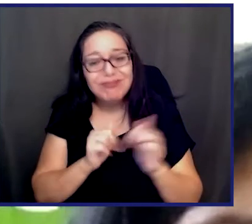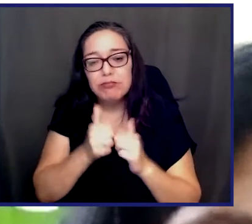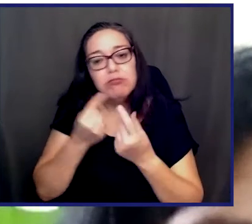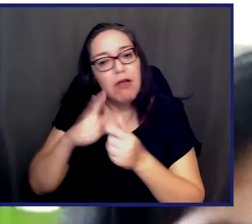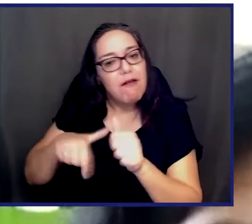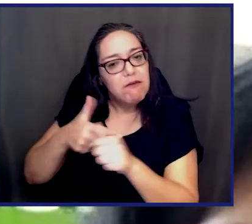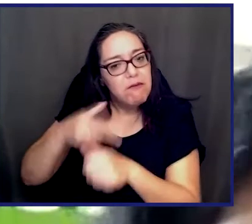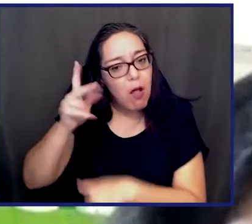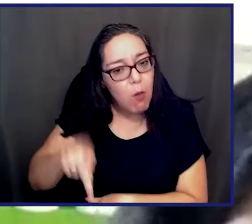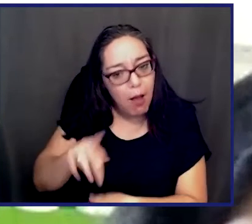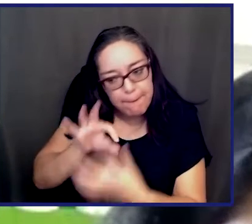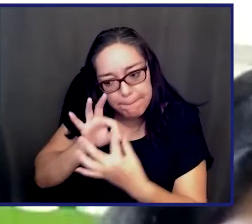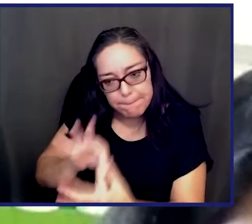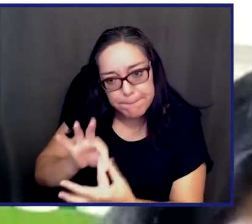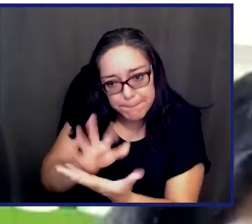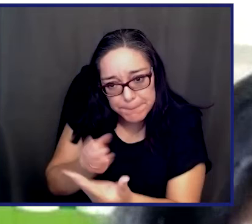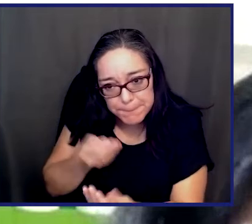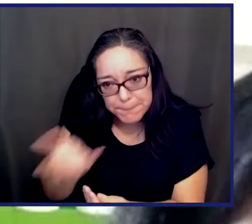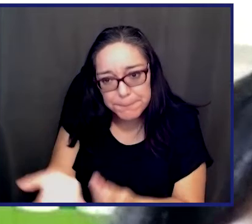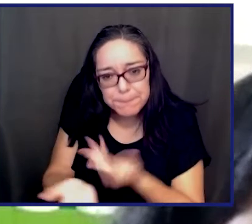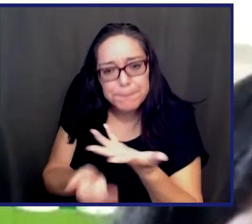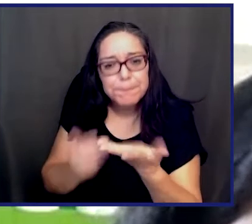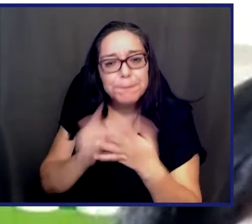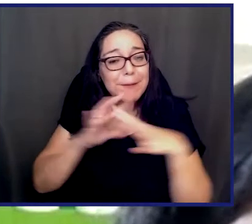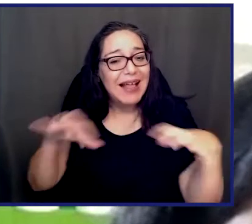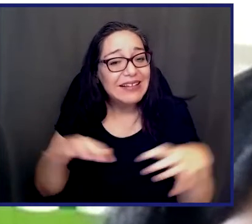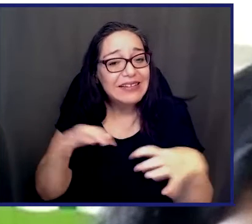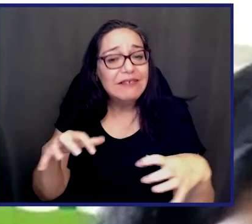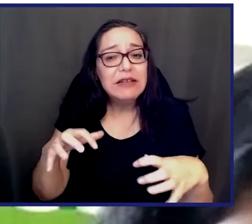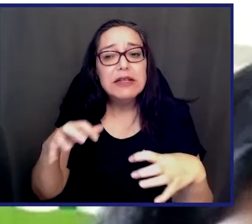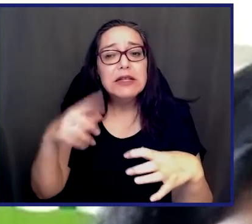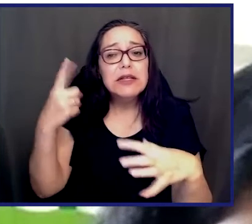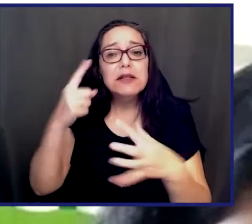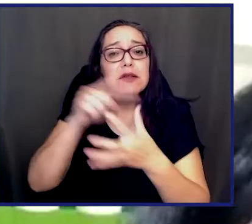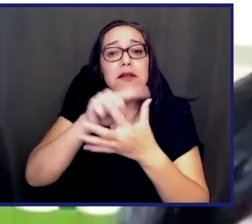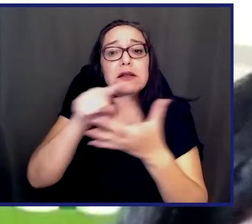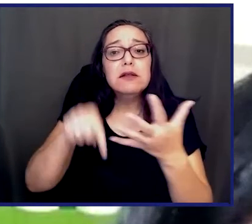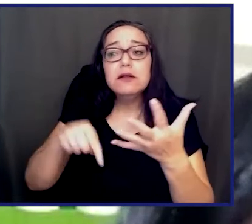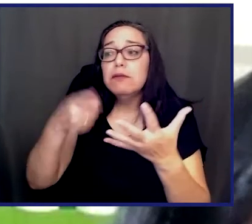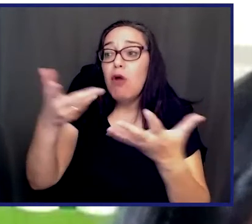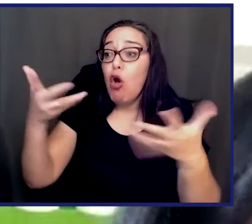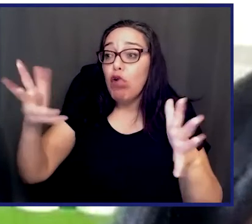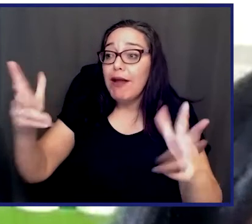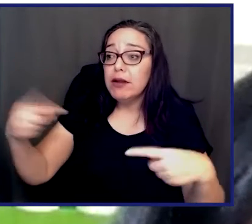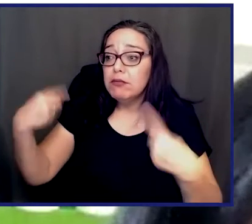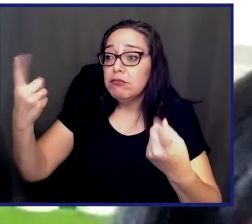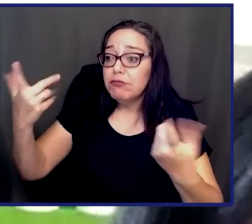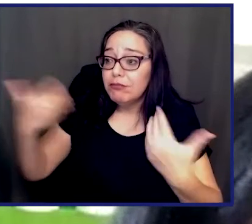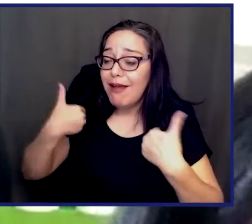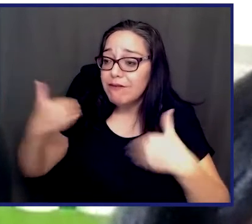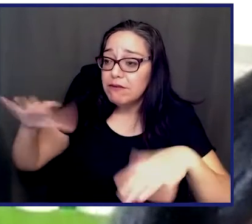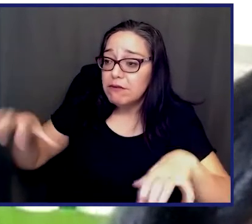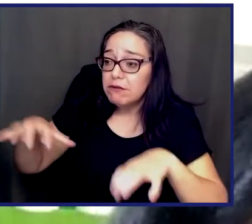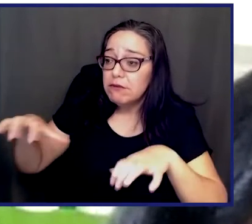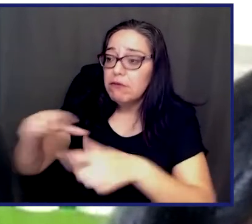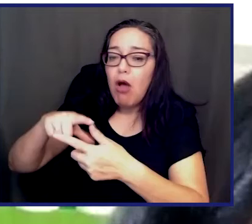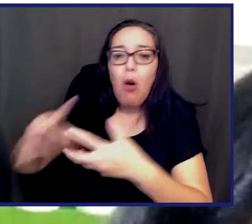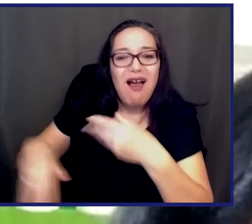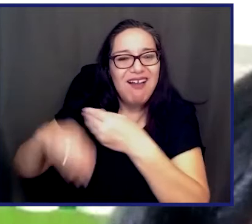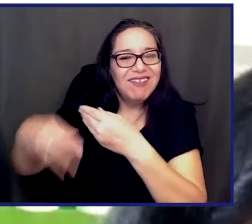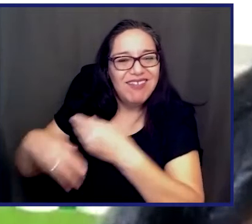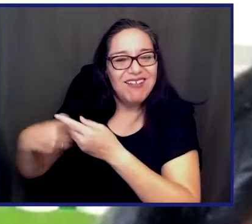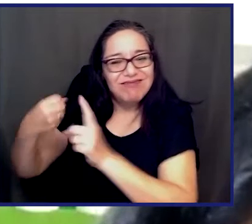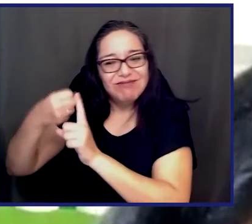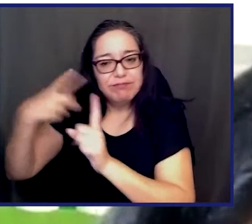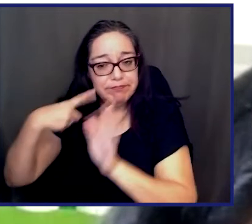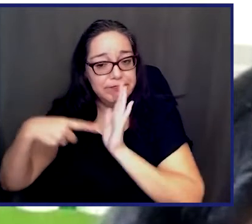por ejemplo, a actividades que ya se están haciendo, ¿no? Por ejemplo, aquí en Culiacán, los talleres